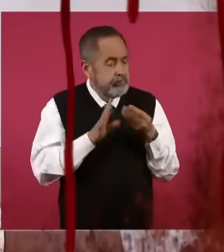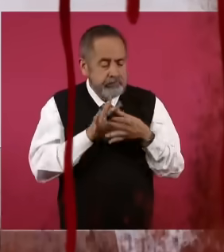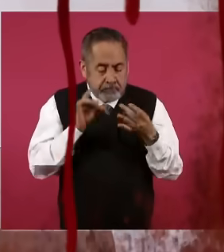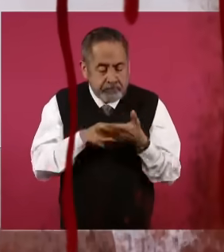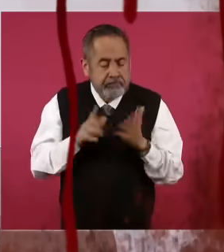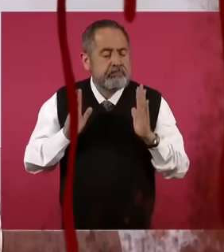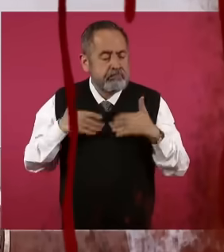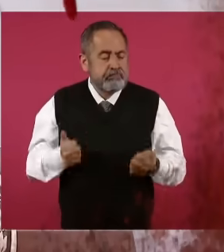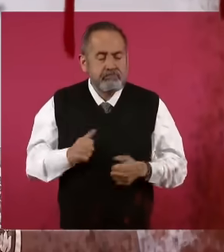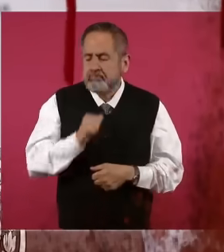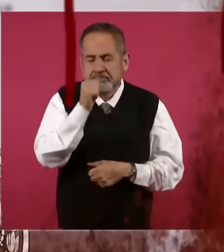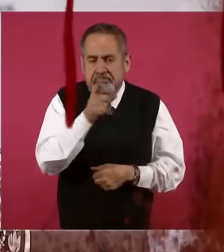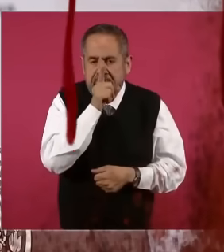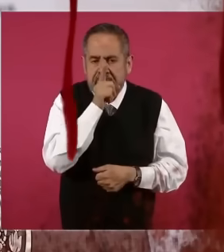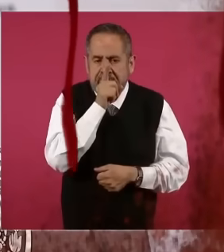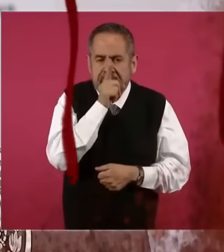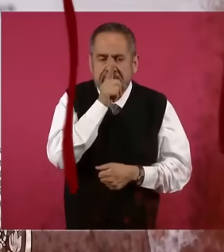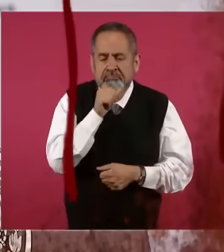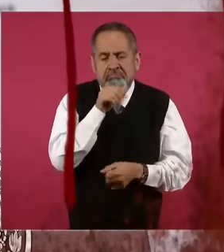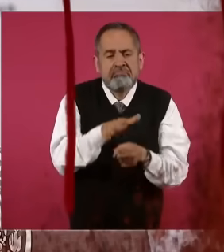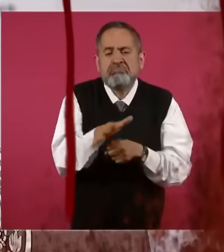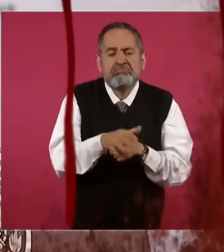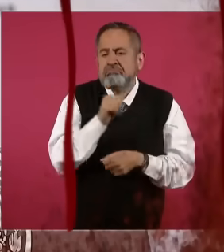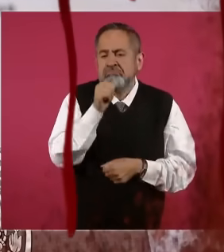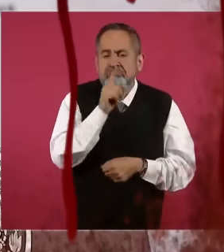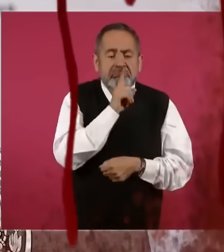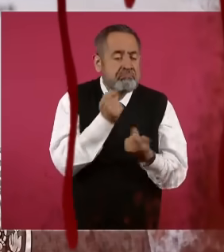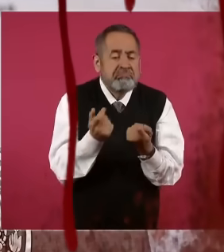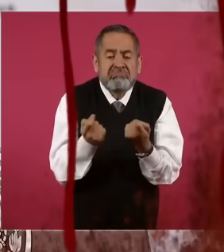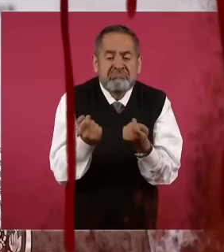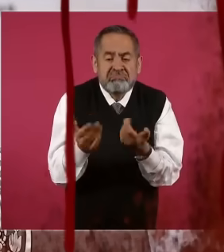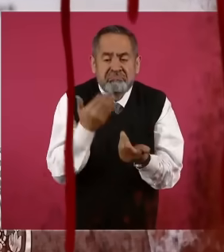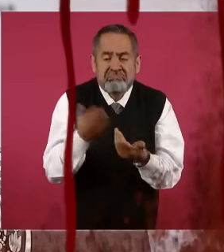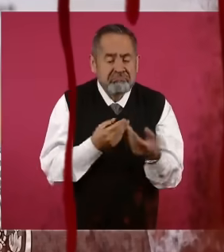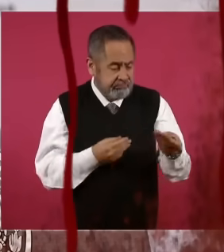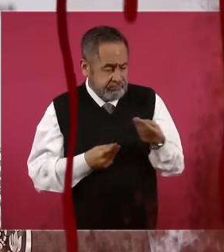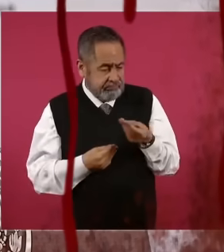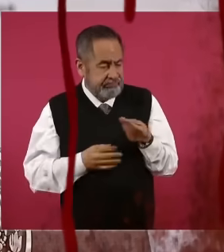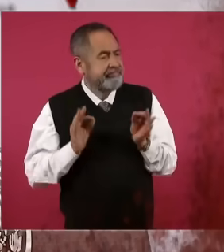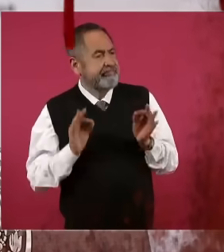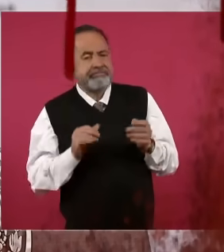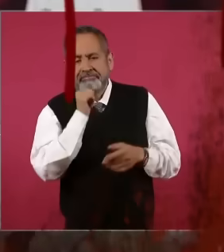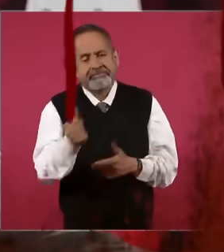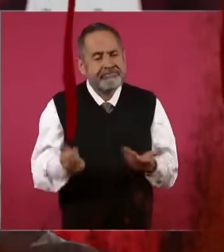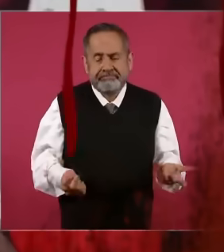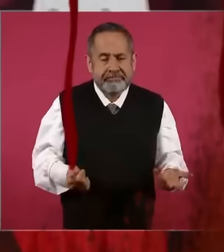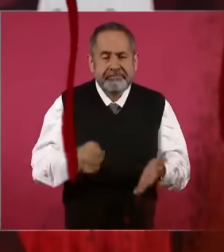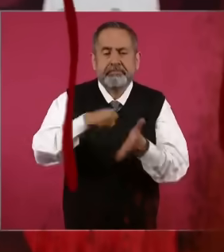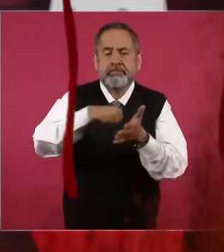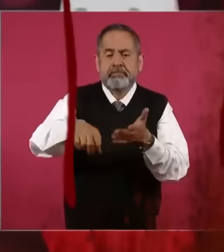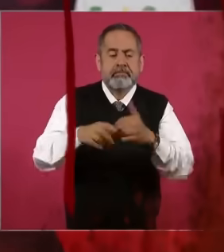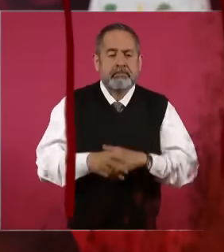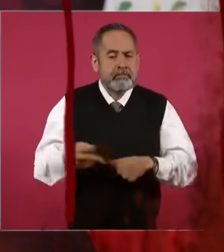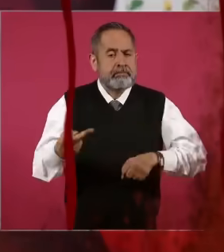México, las instituciones de la fallida inteligencia mexicana, pues son eso, un fracaso. ¿Cómo es posible?